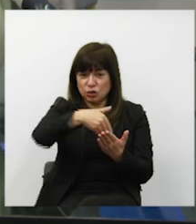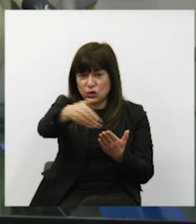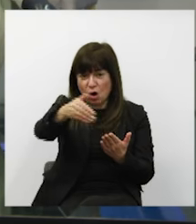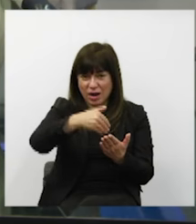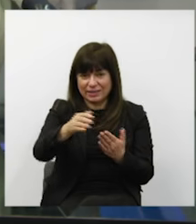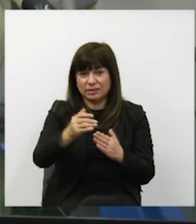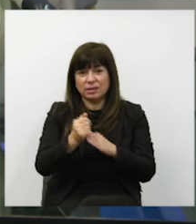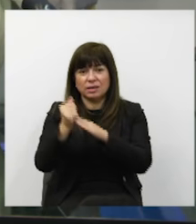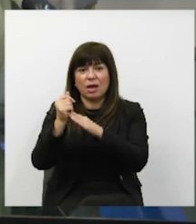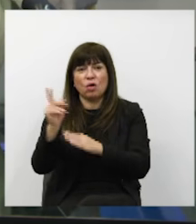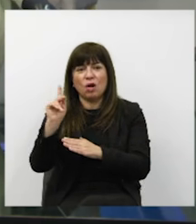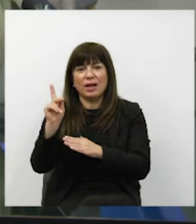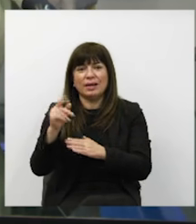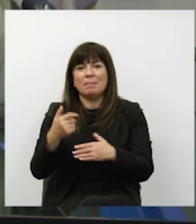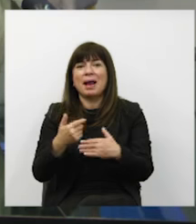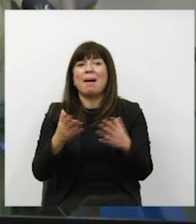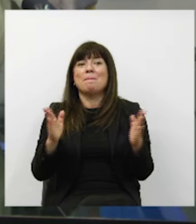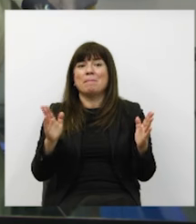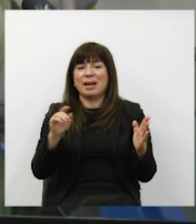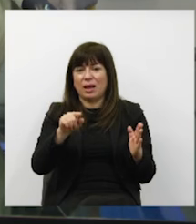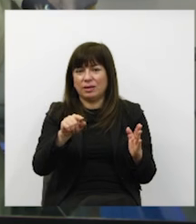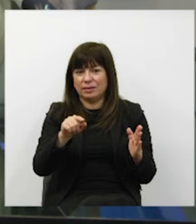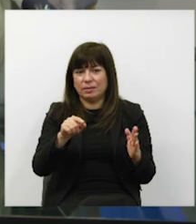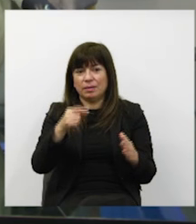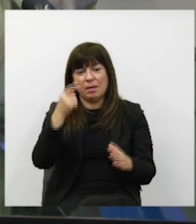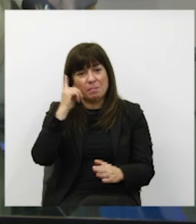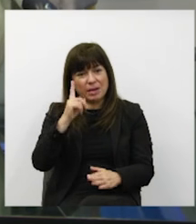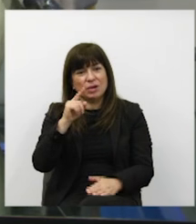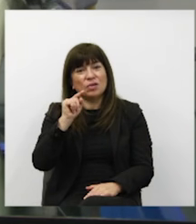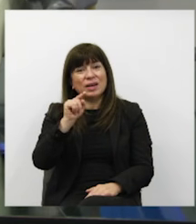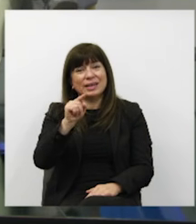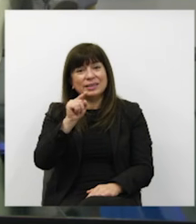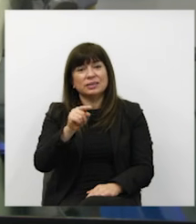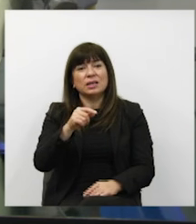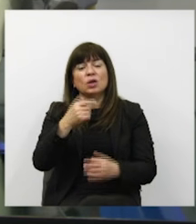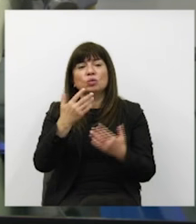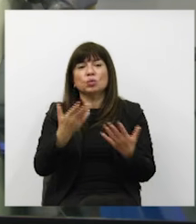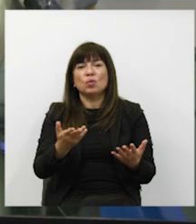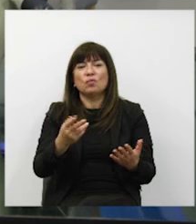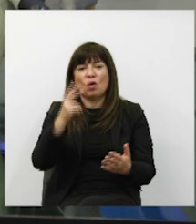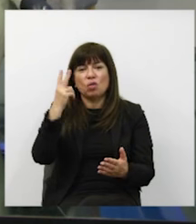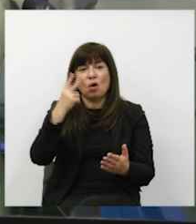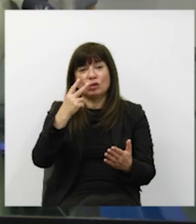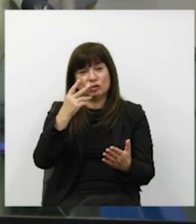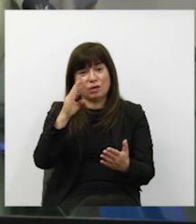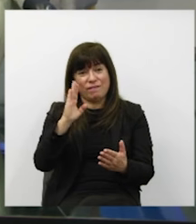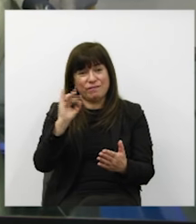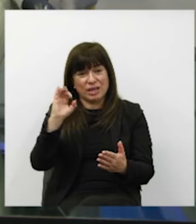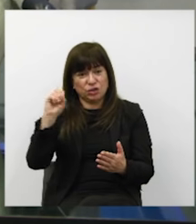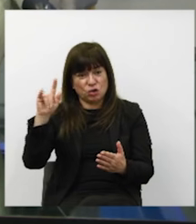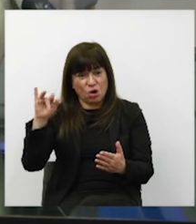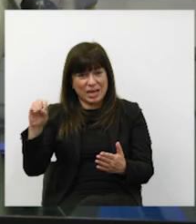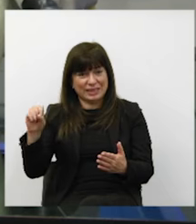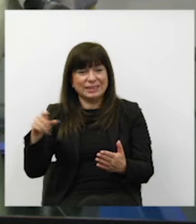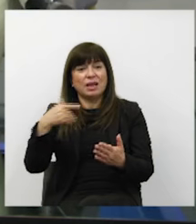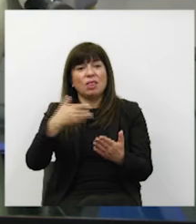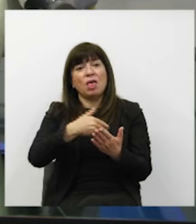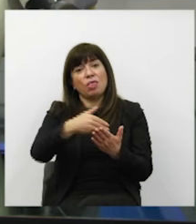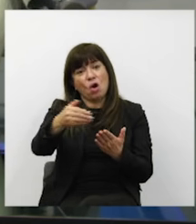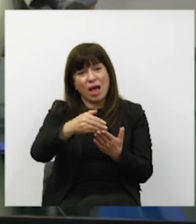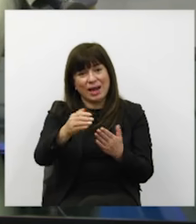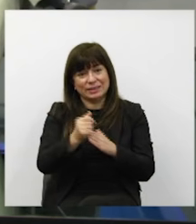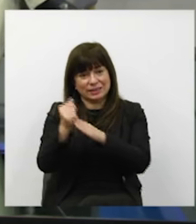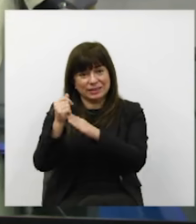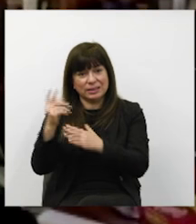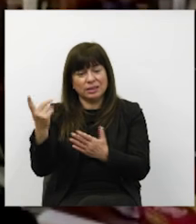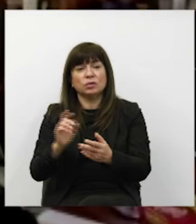ampliarlo si la crisis continúa. Pero, por ejemplo, Delta tuvo que emitir casi 2 billones de dólares de warrants a $23 la